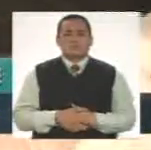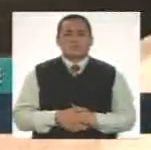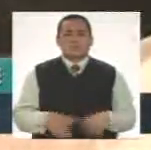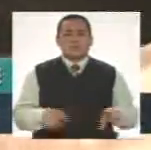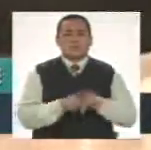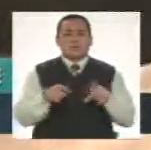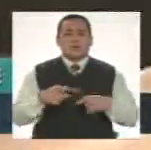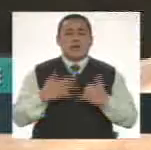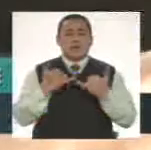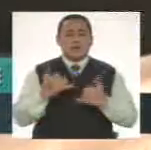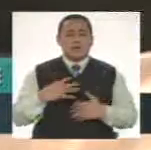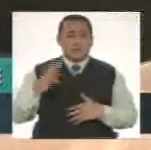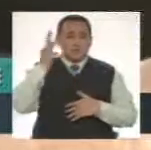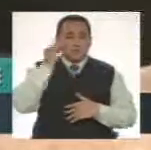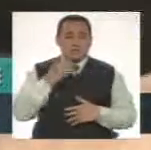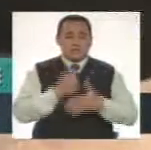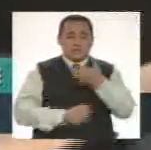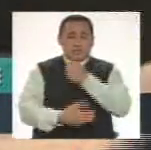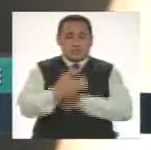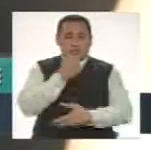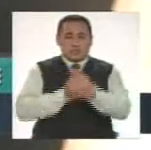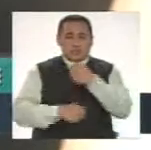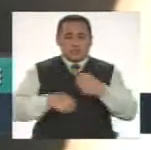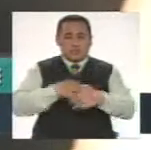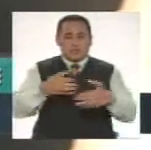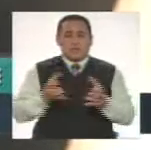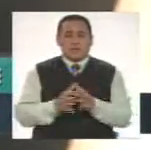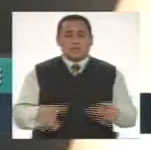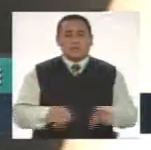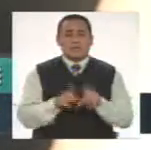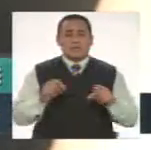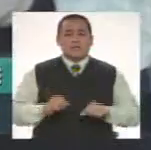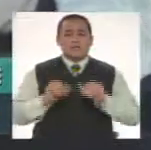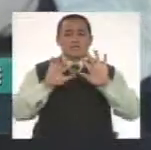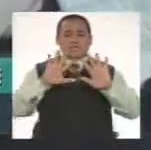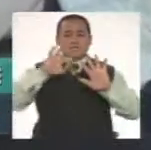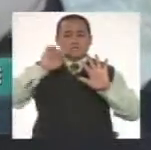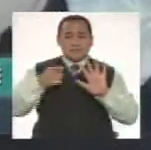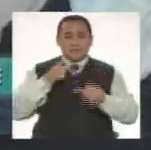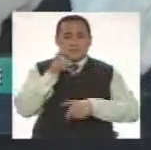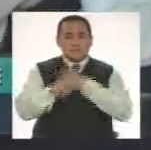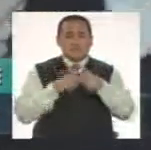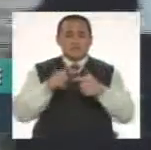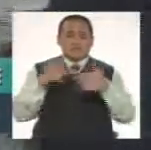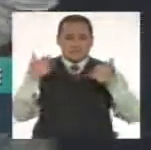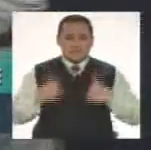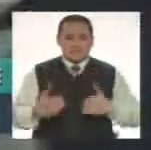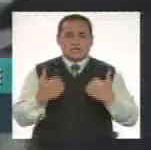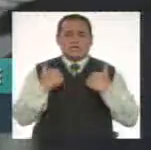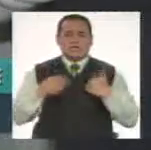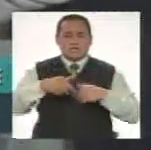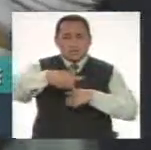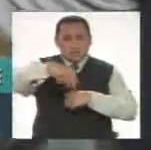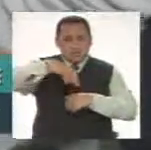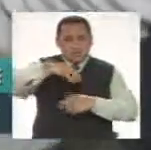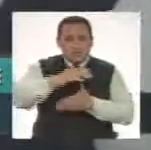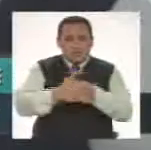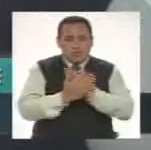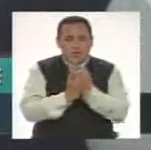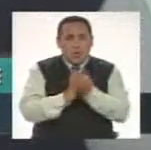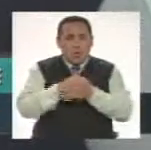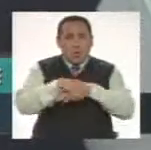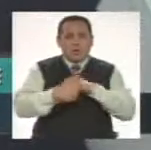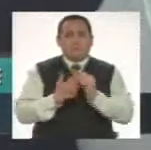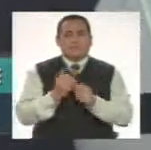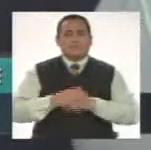Ahora Manuela dejó de lado la soga y el balde. Ella, al igual que unas 10.000 personas, ya cuentan con cañerías y agua potable.